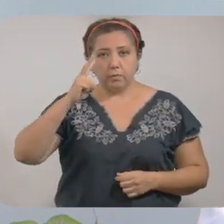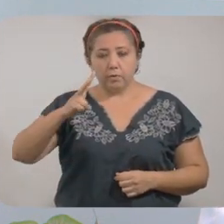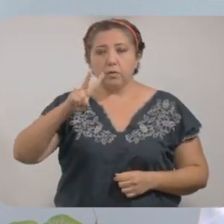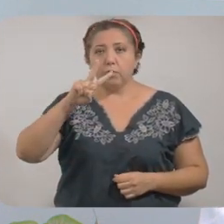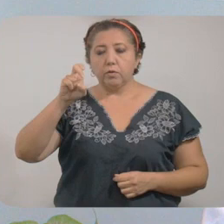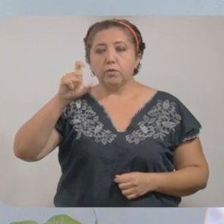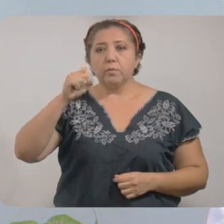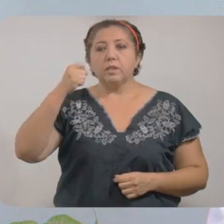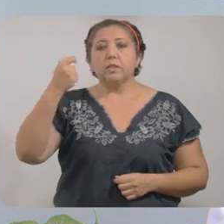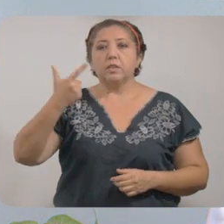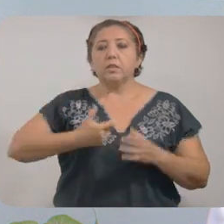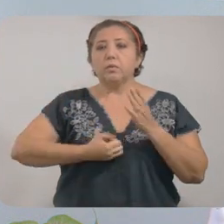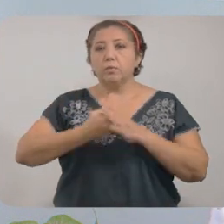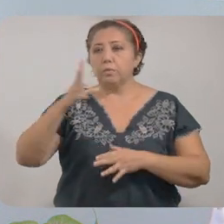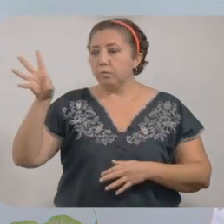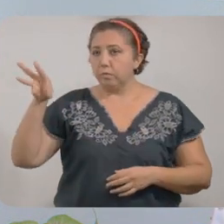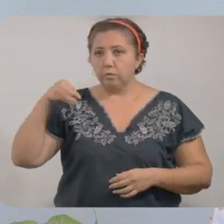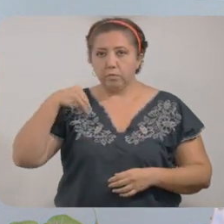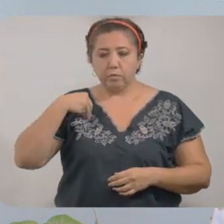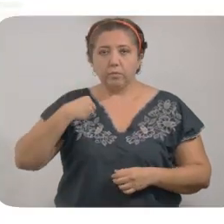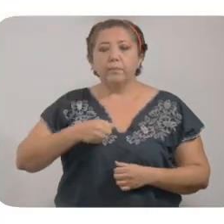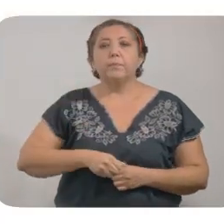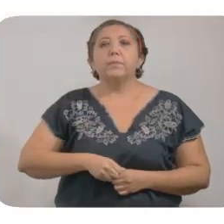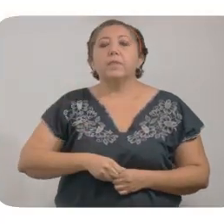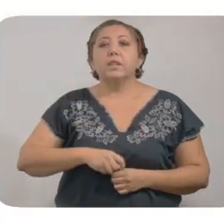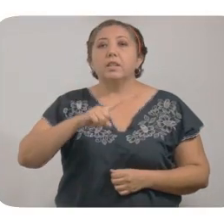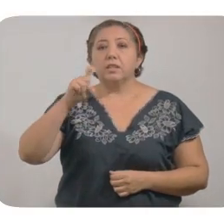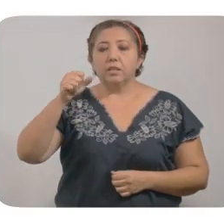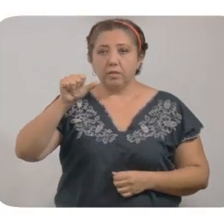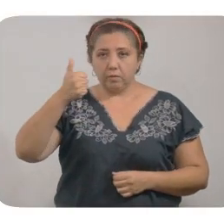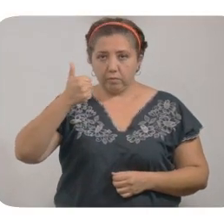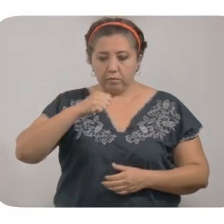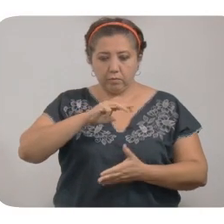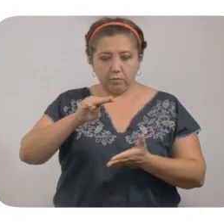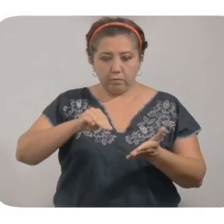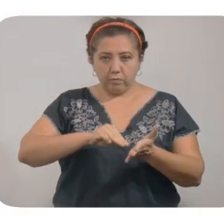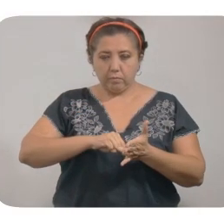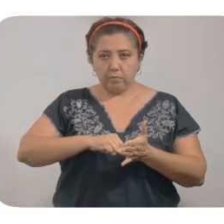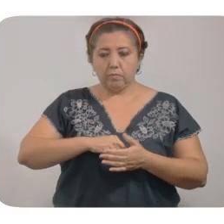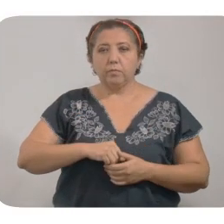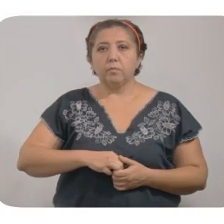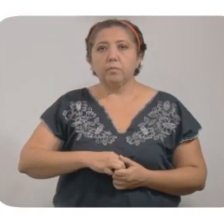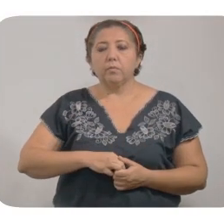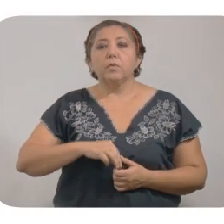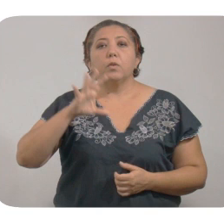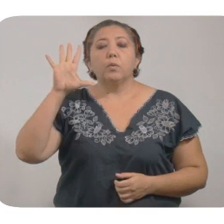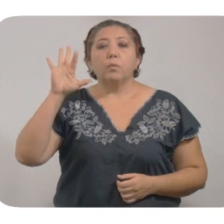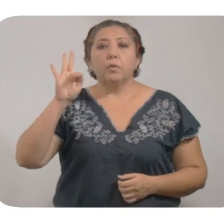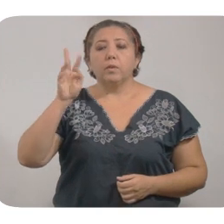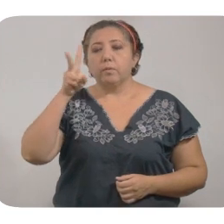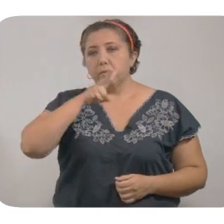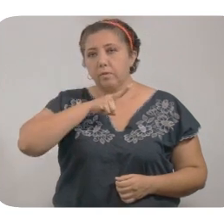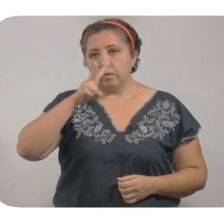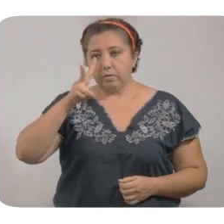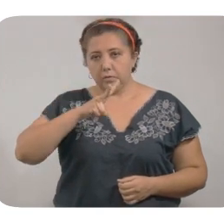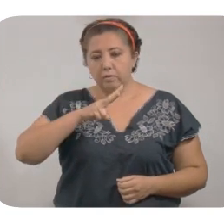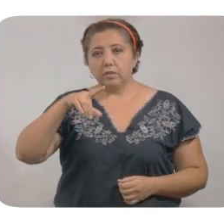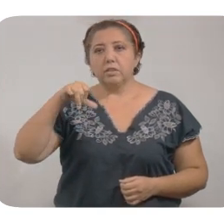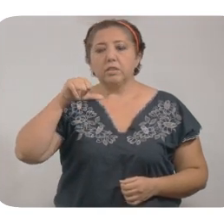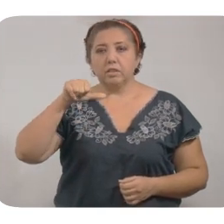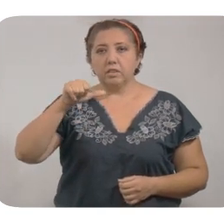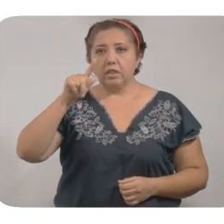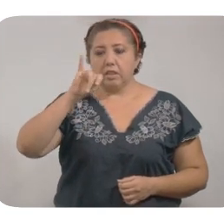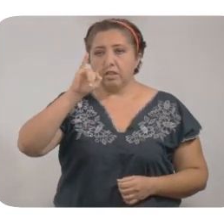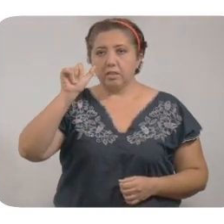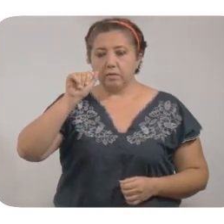detectaron 227 nuevos contagios de coronavirus 111 en mérida 40 en valladolid 16